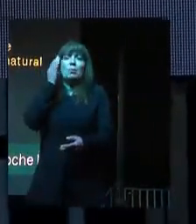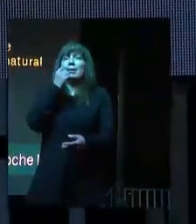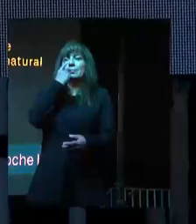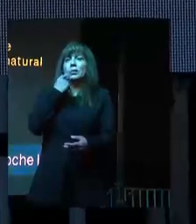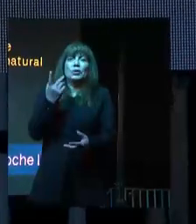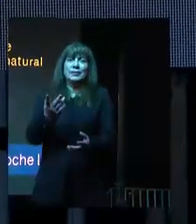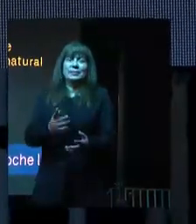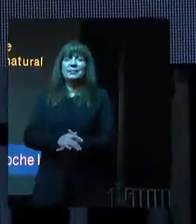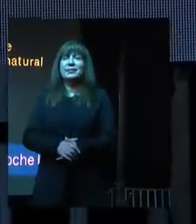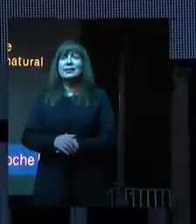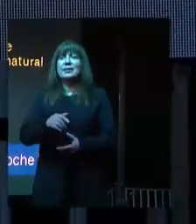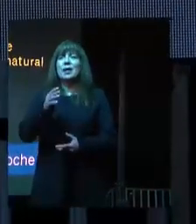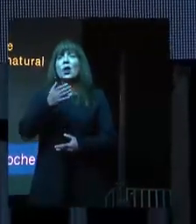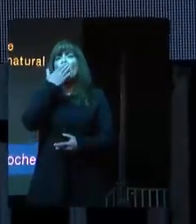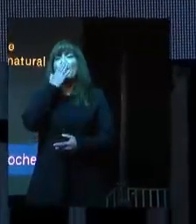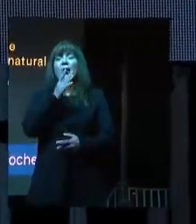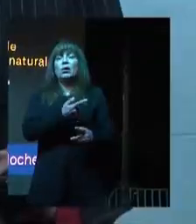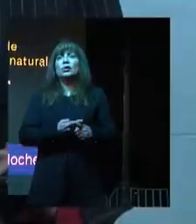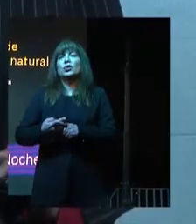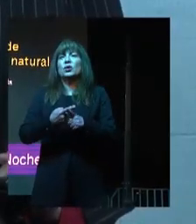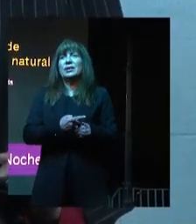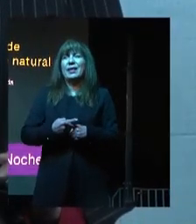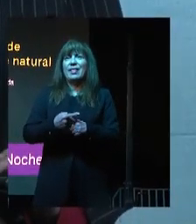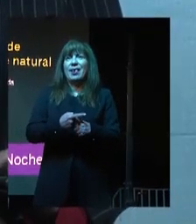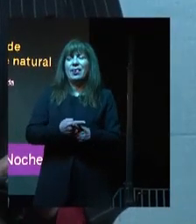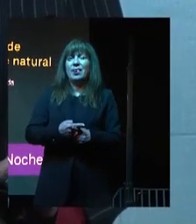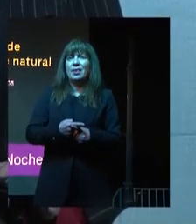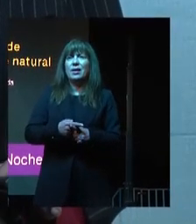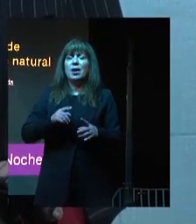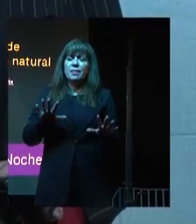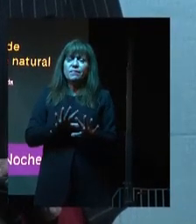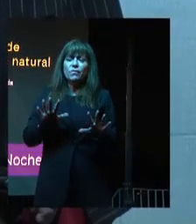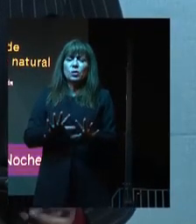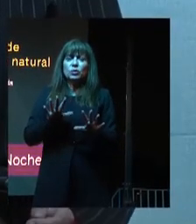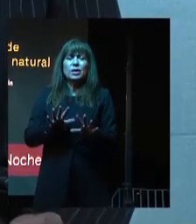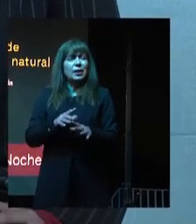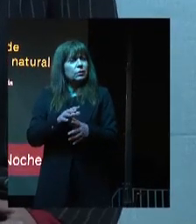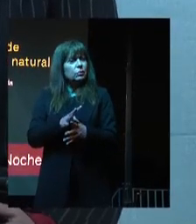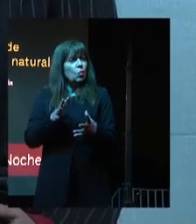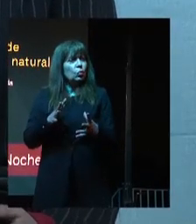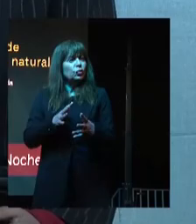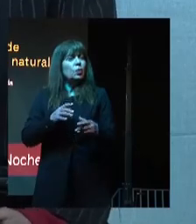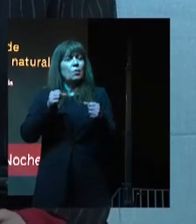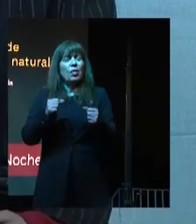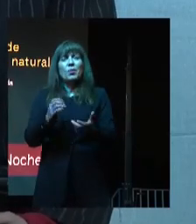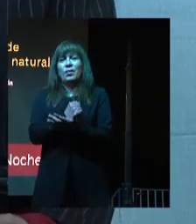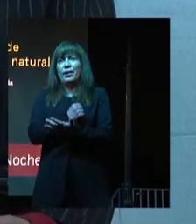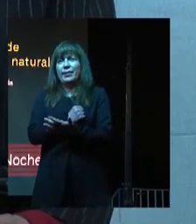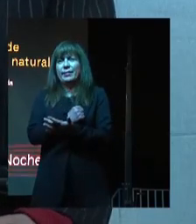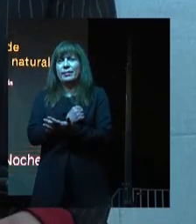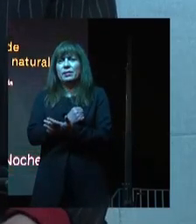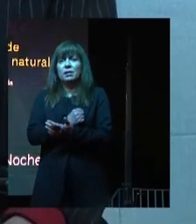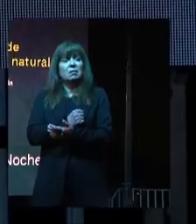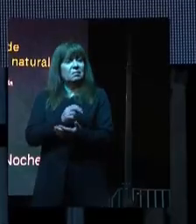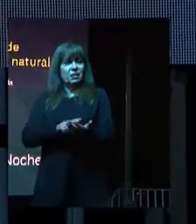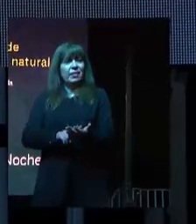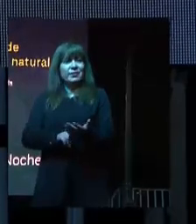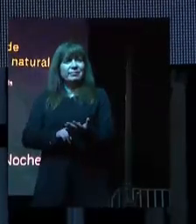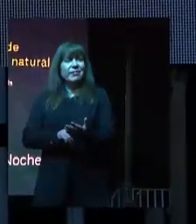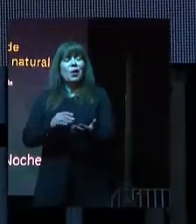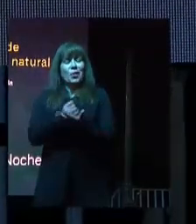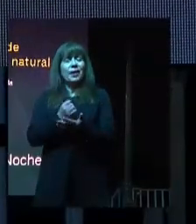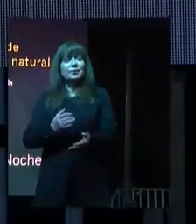lo mejor de nuestra sociedad y esforzándonos mucho podríamos lograrlo. Y efectivamente lo